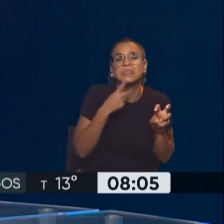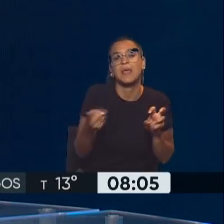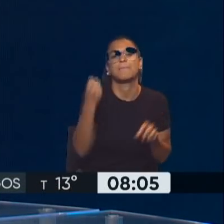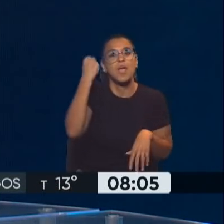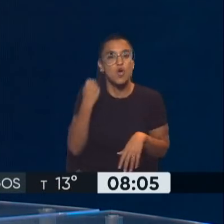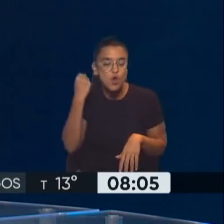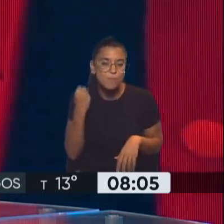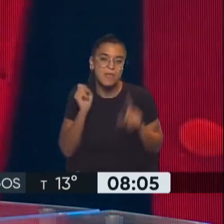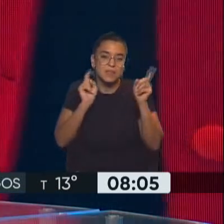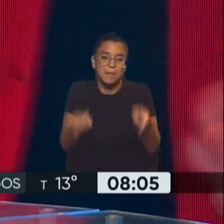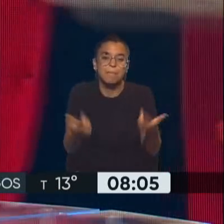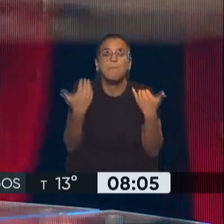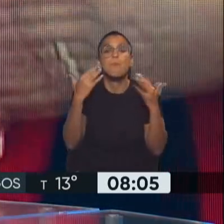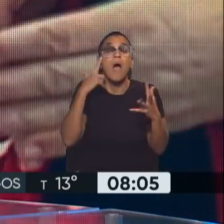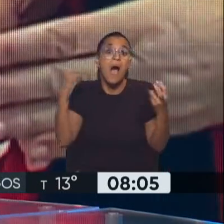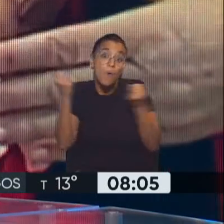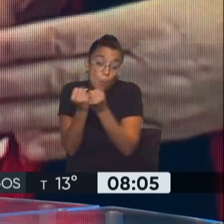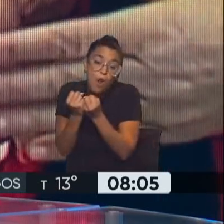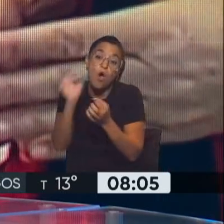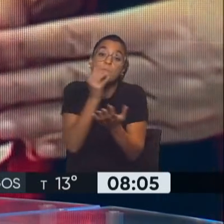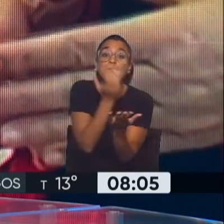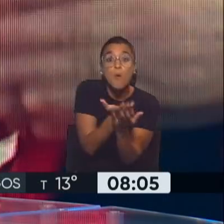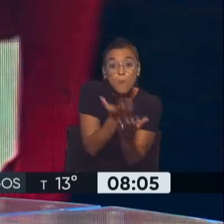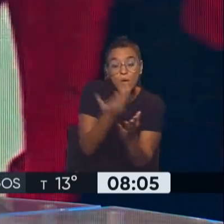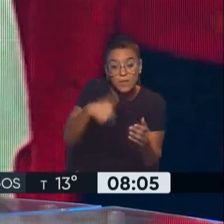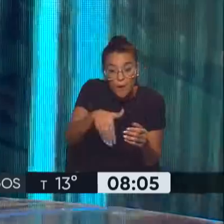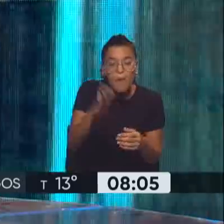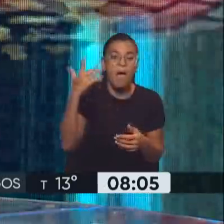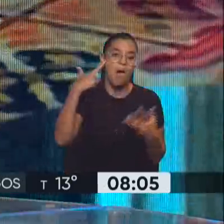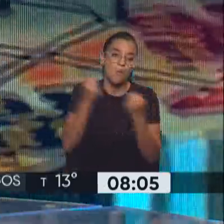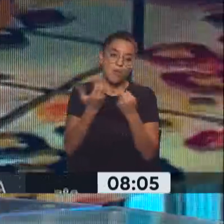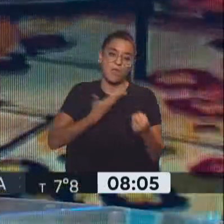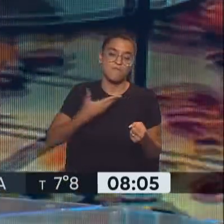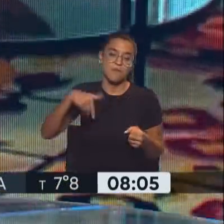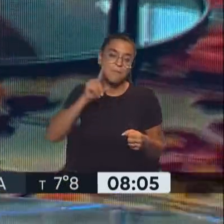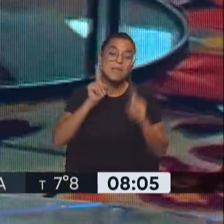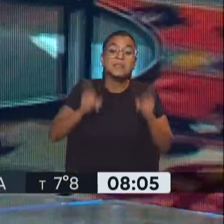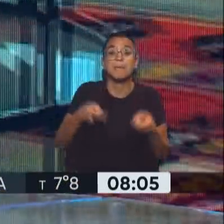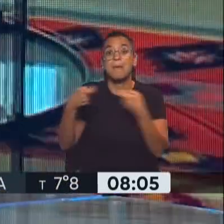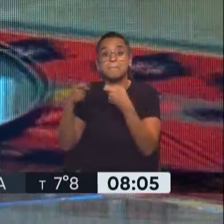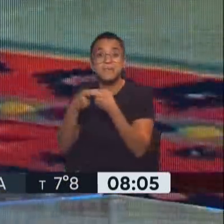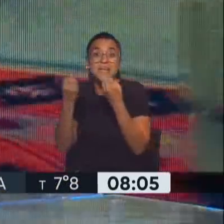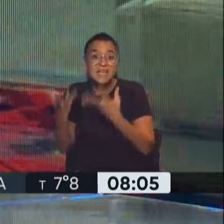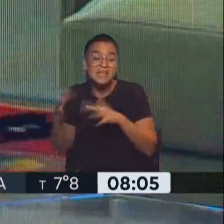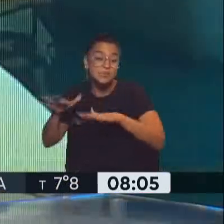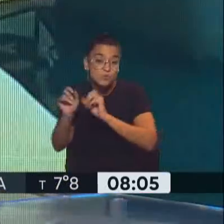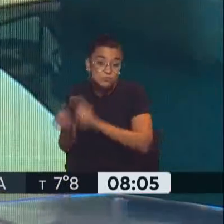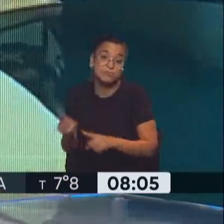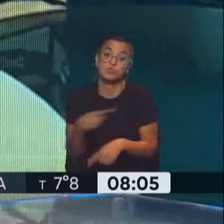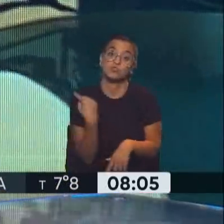en función también del posible acuerdo o de la propuesta de acuerdo con el fondo monetario la situación puntual del sector empresario y claro lo que nos pasa a todos